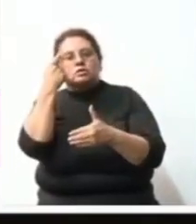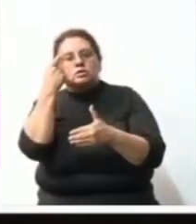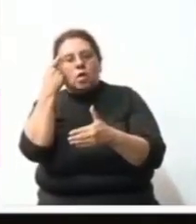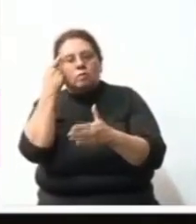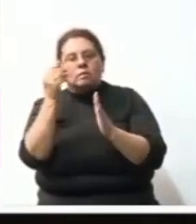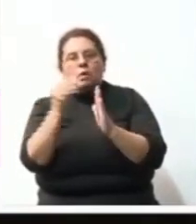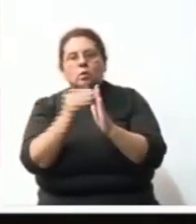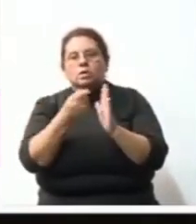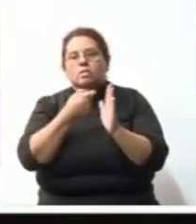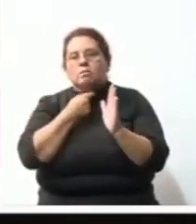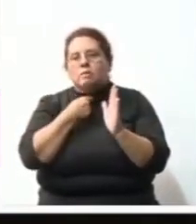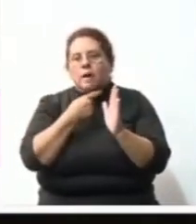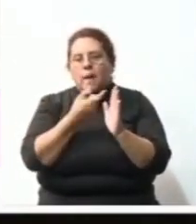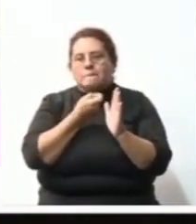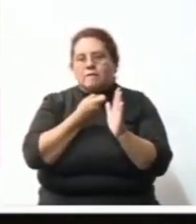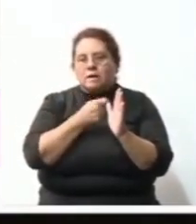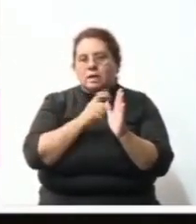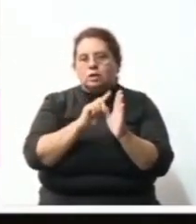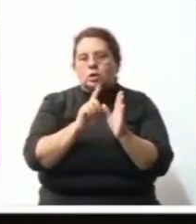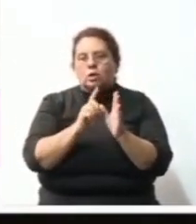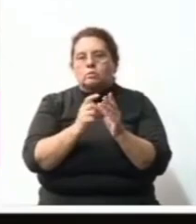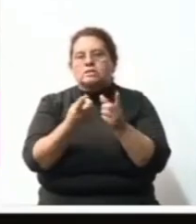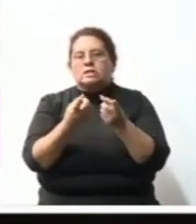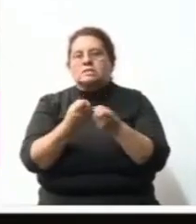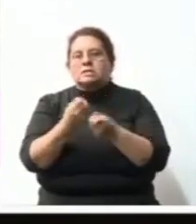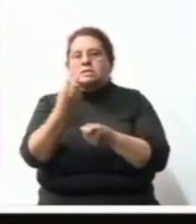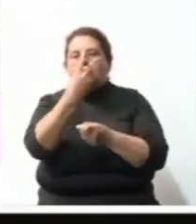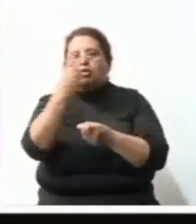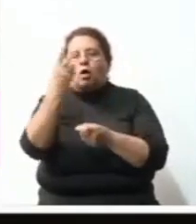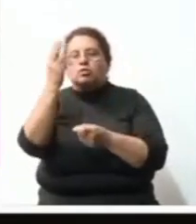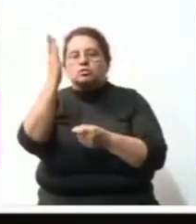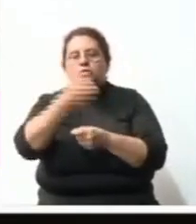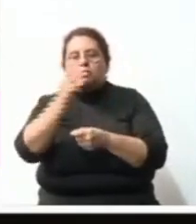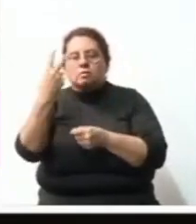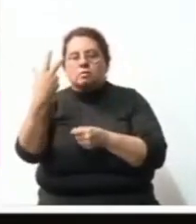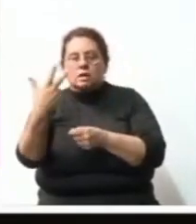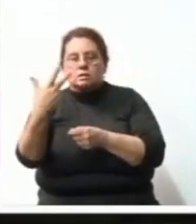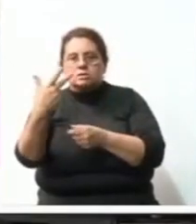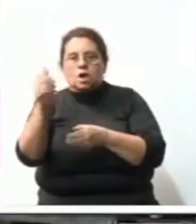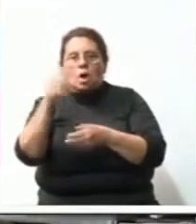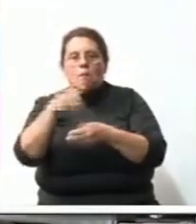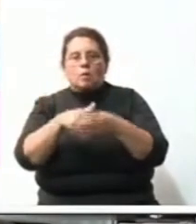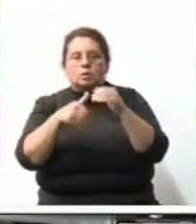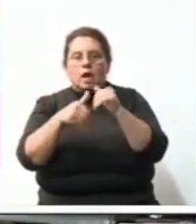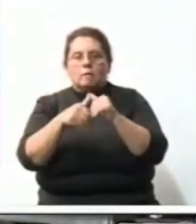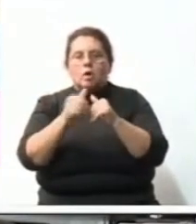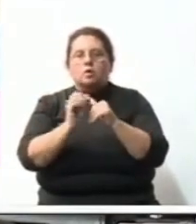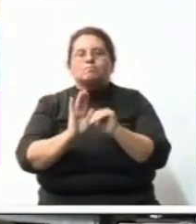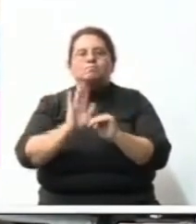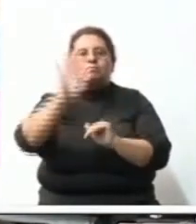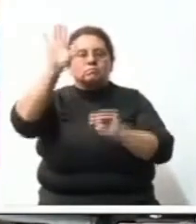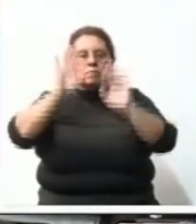obtiene el carácter preferente para lo que se requiere el voto de dos tercios de los presentes votamos a mano alzada